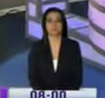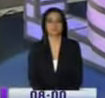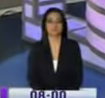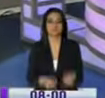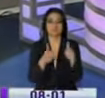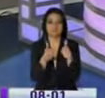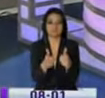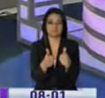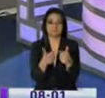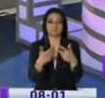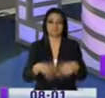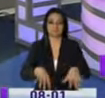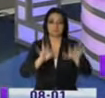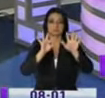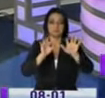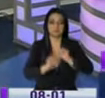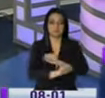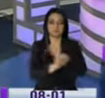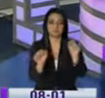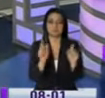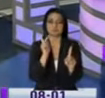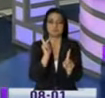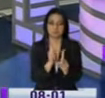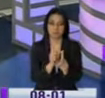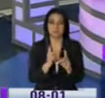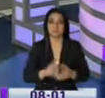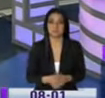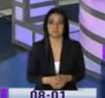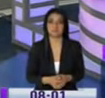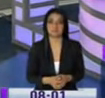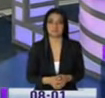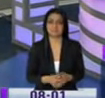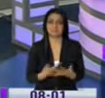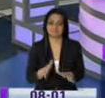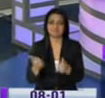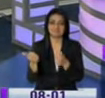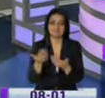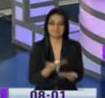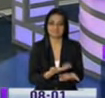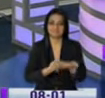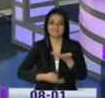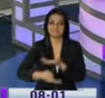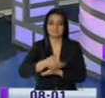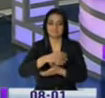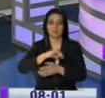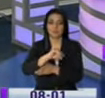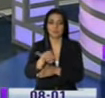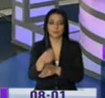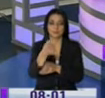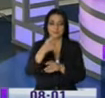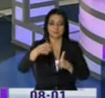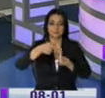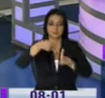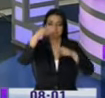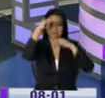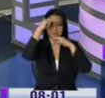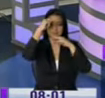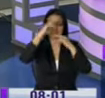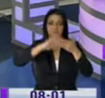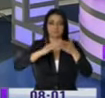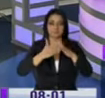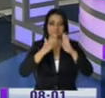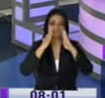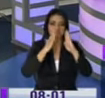Estamos ya en las 8 en punto de la mañana, 8 y 1 ya, para compartir la emisión de jueves de este, el primer noticiero de